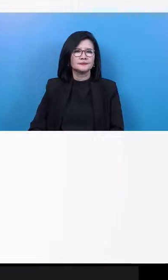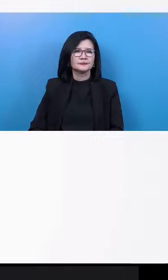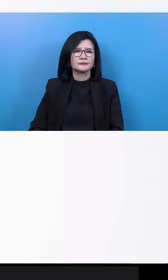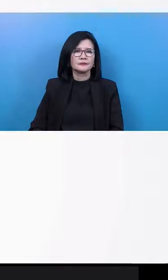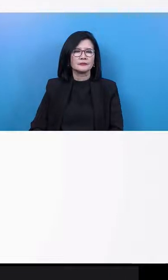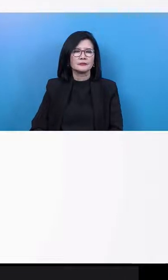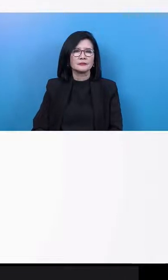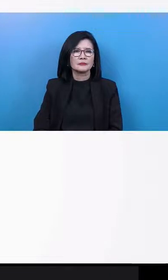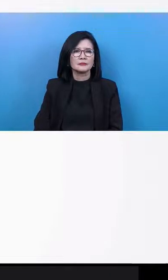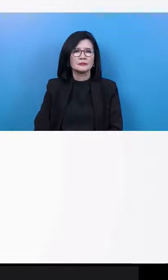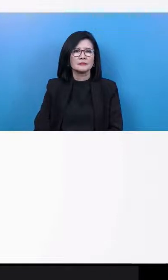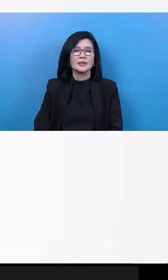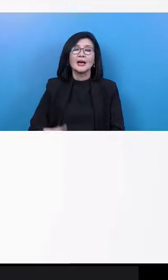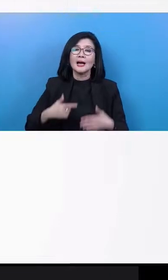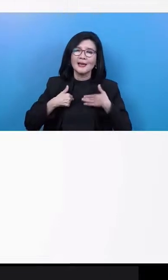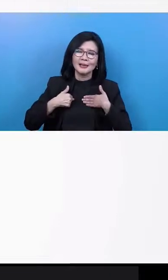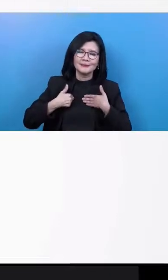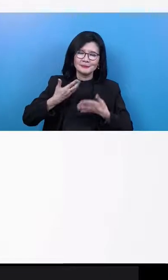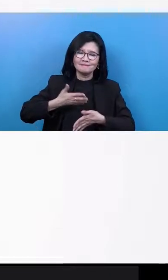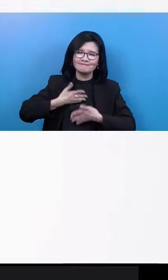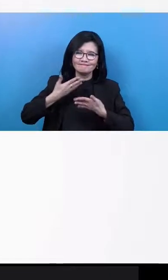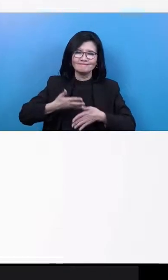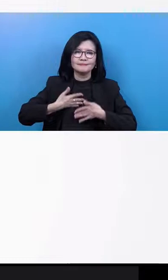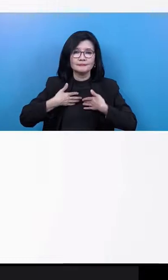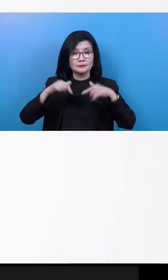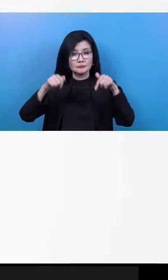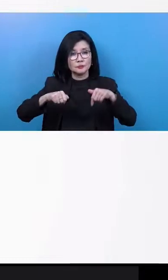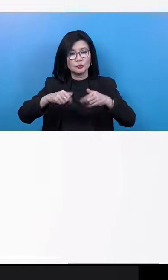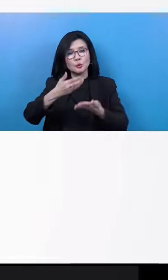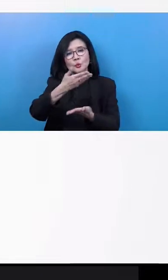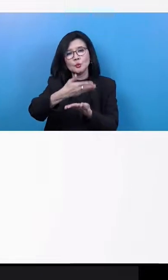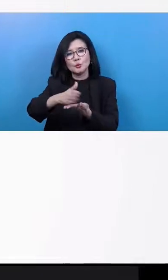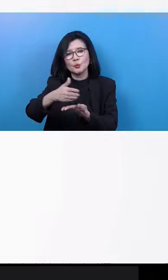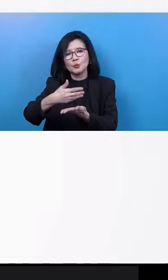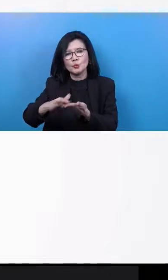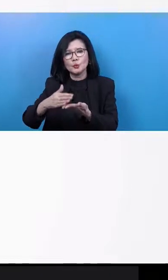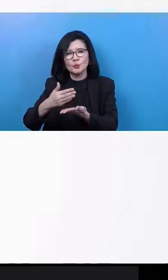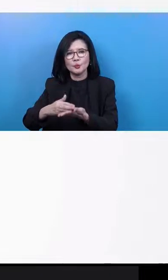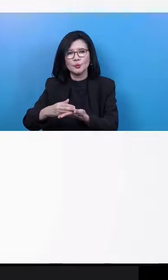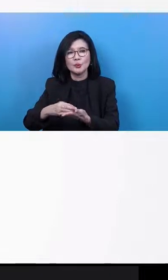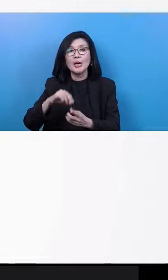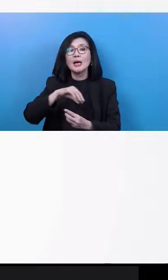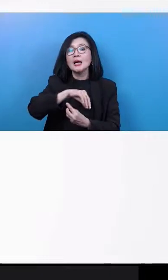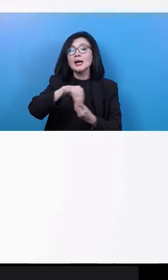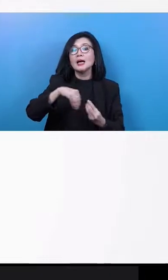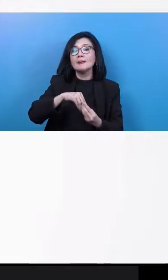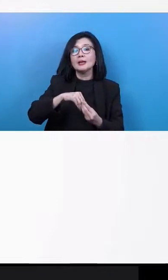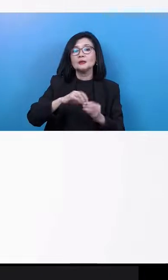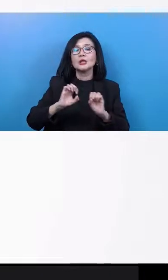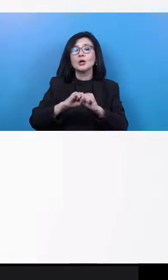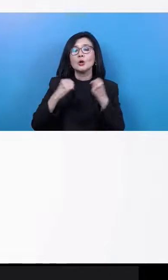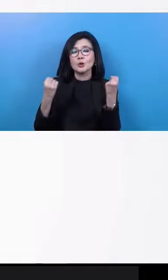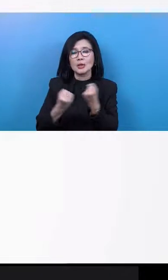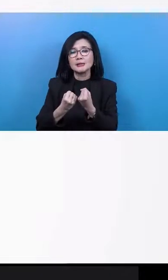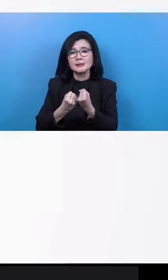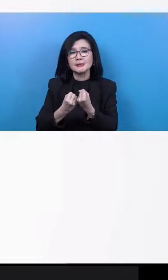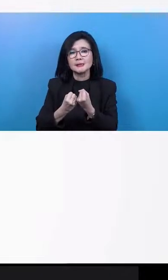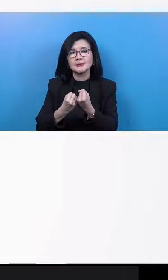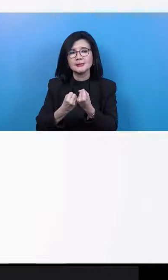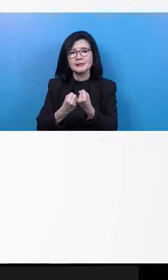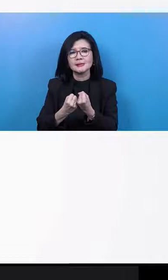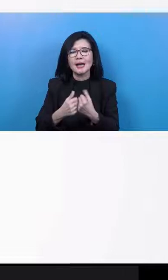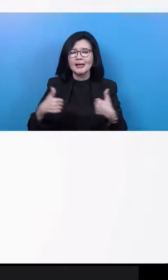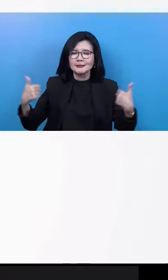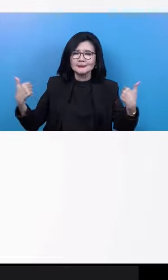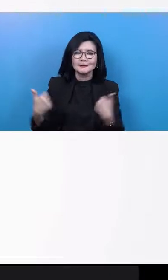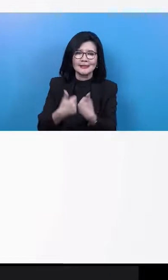this opportunity to share about our organization and also to share about the challenges and also the strength that we